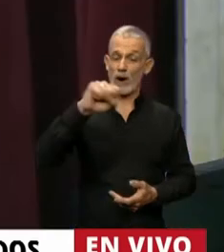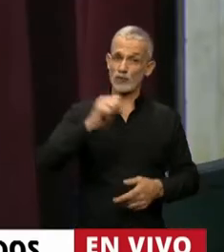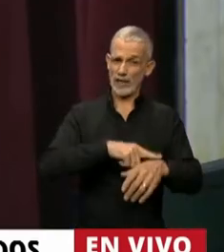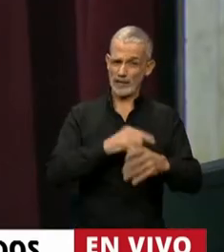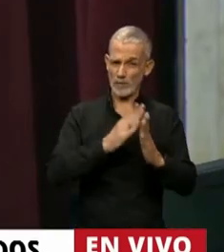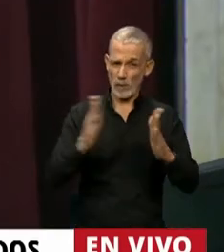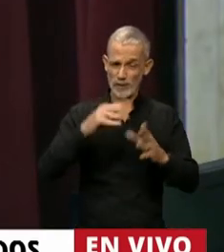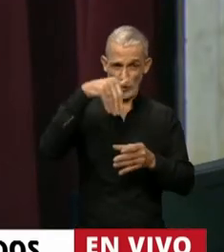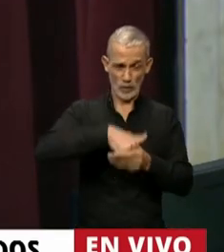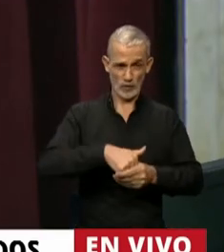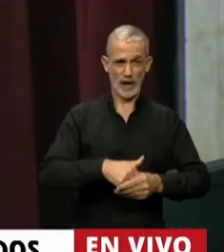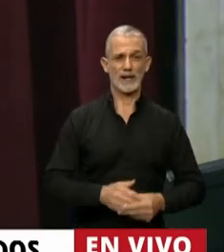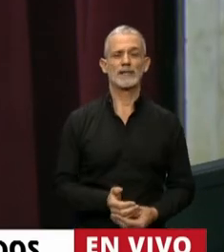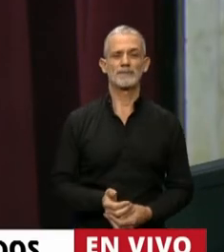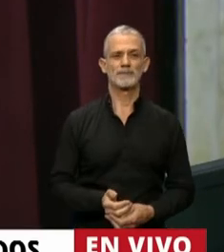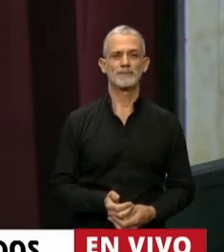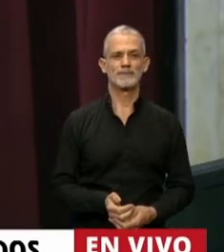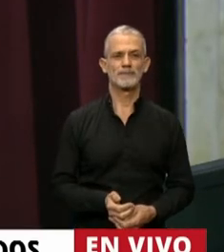Ausente a la hora de votar.